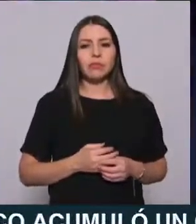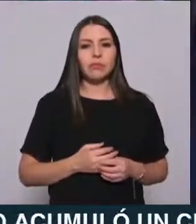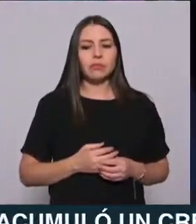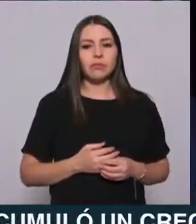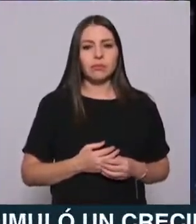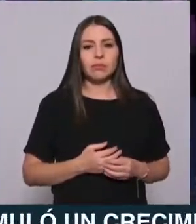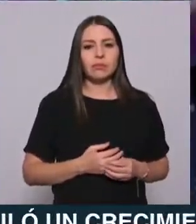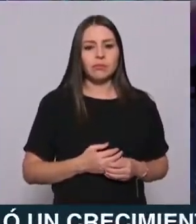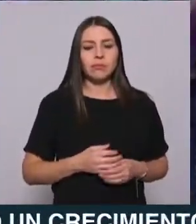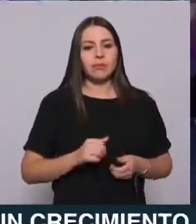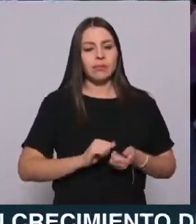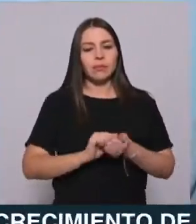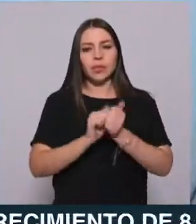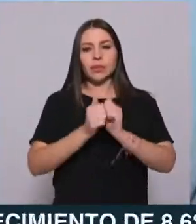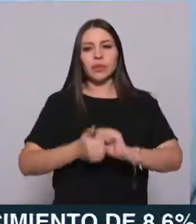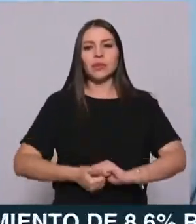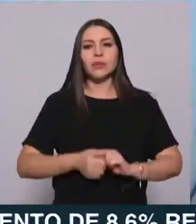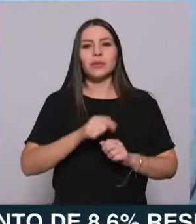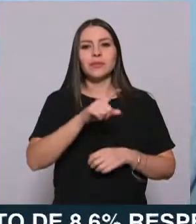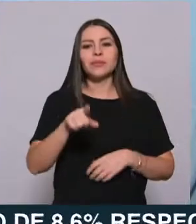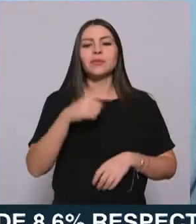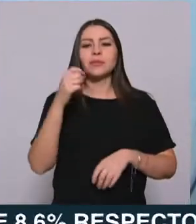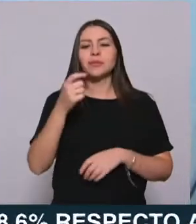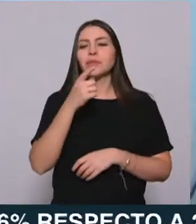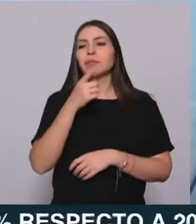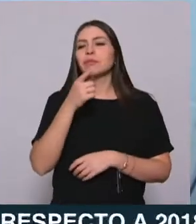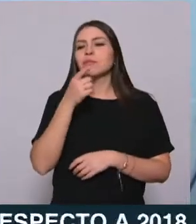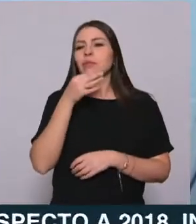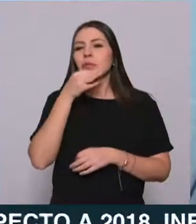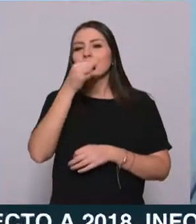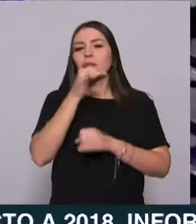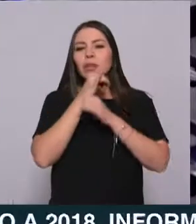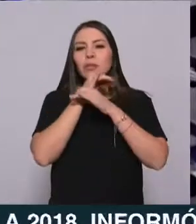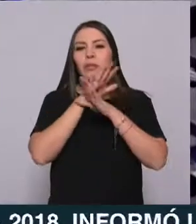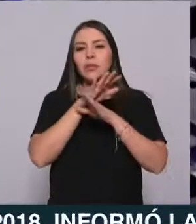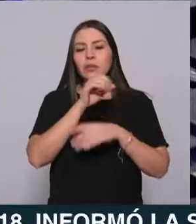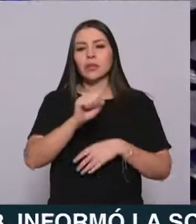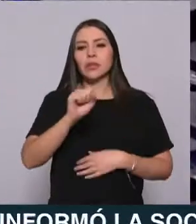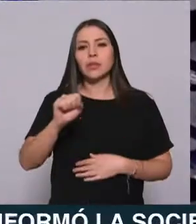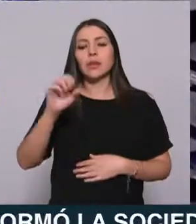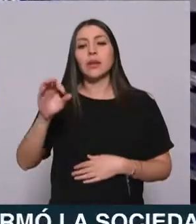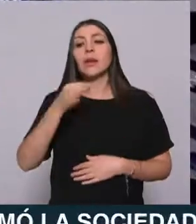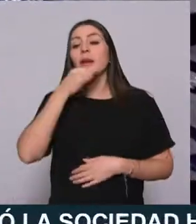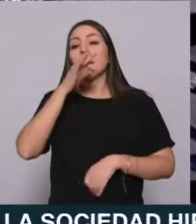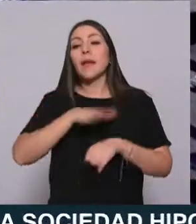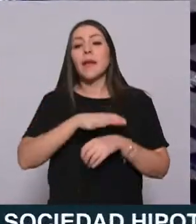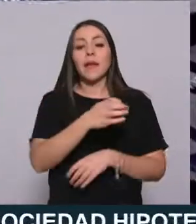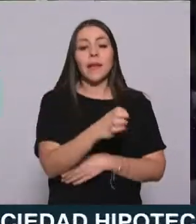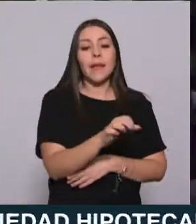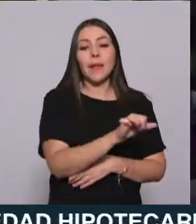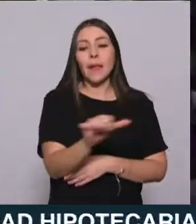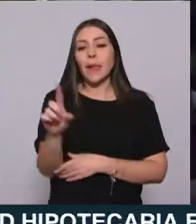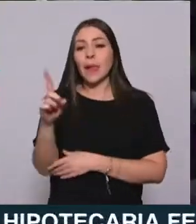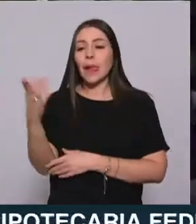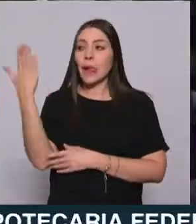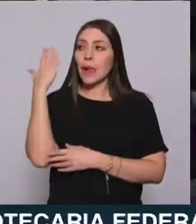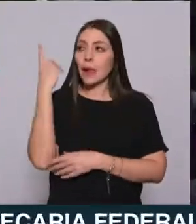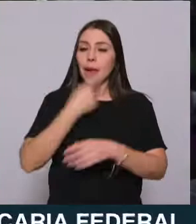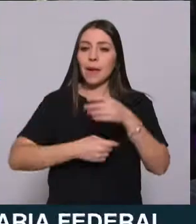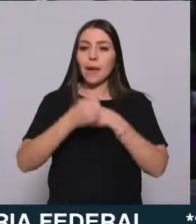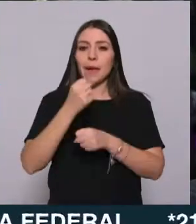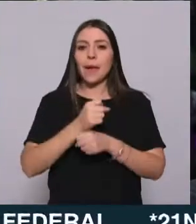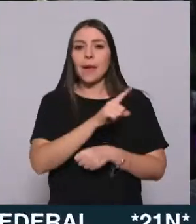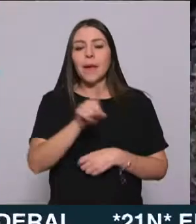Datos del Secretariado Ejecutivo del Sistema Nacional de Seguridad Pública arrojaron que de enero a diciembre del año pasado, más de